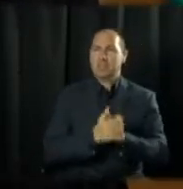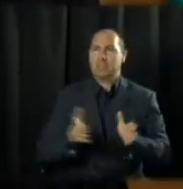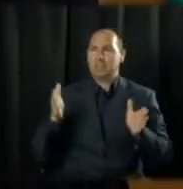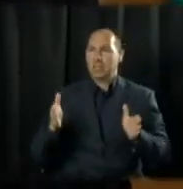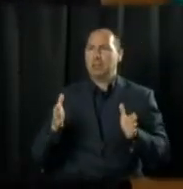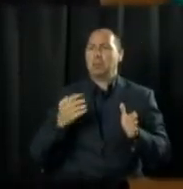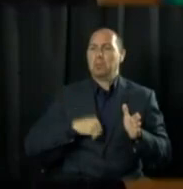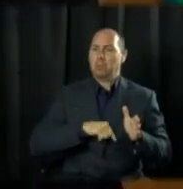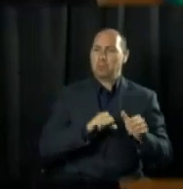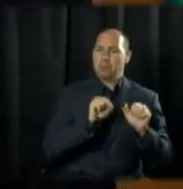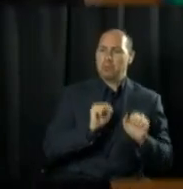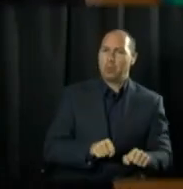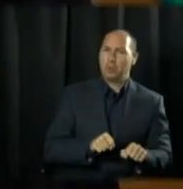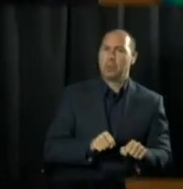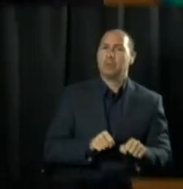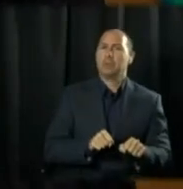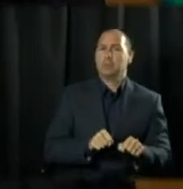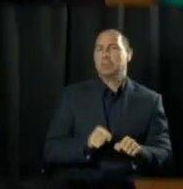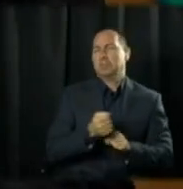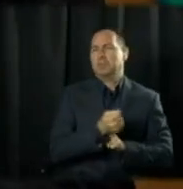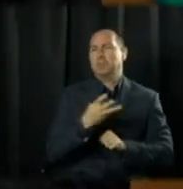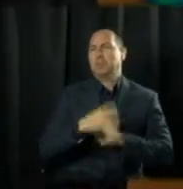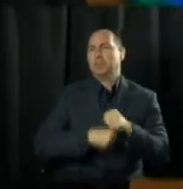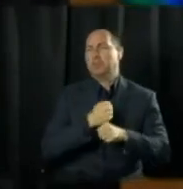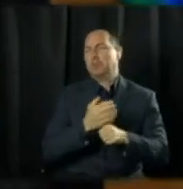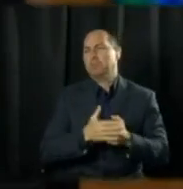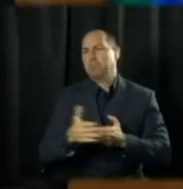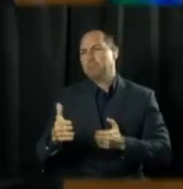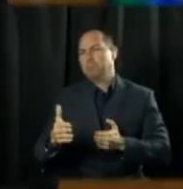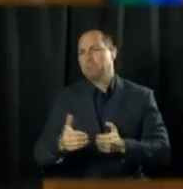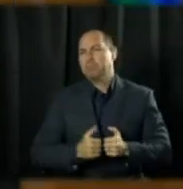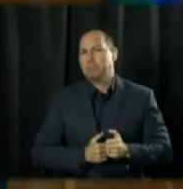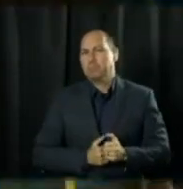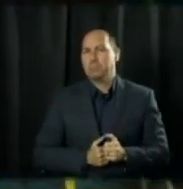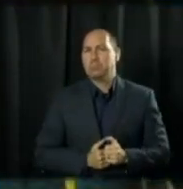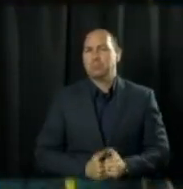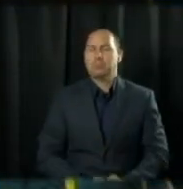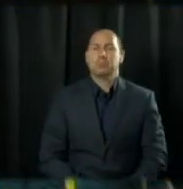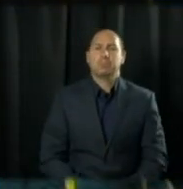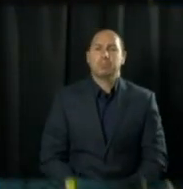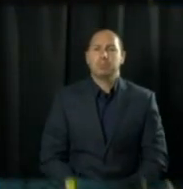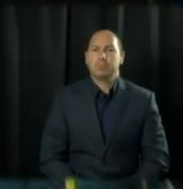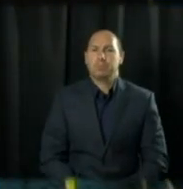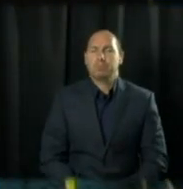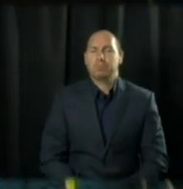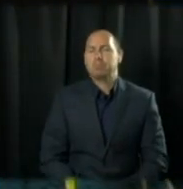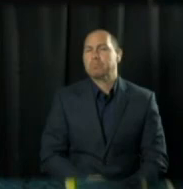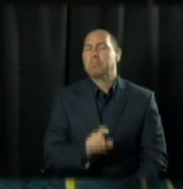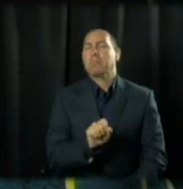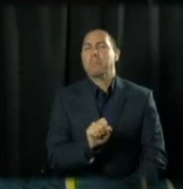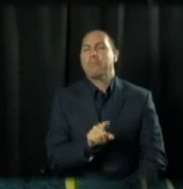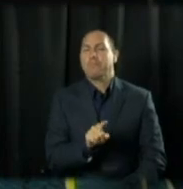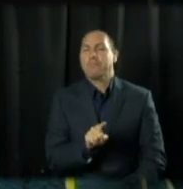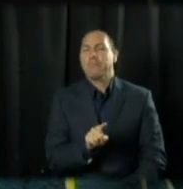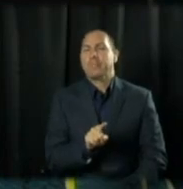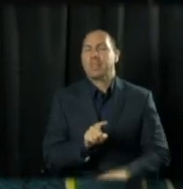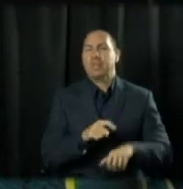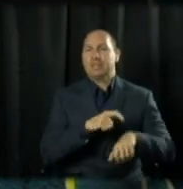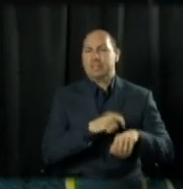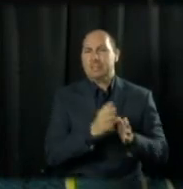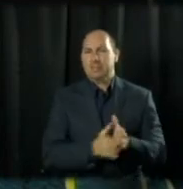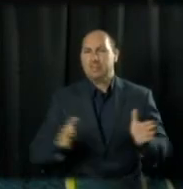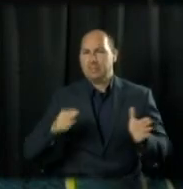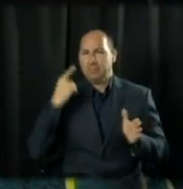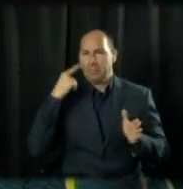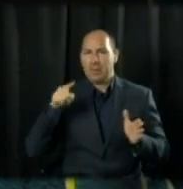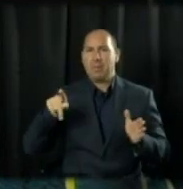la línea de tiempo y la capacidad que va a estar disponible en los años entrantes. Entonces, en el marco